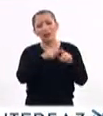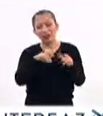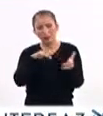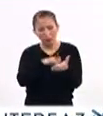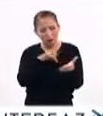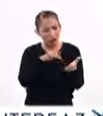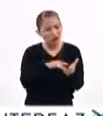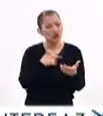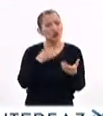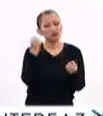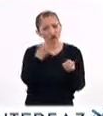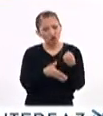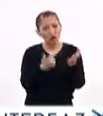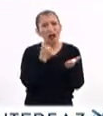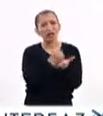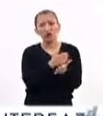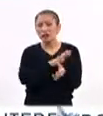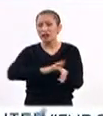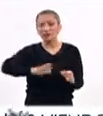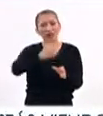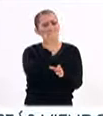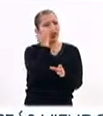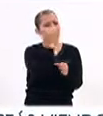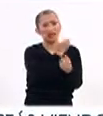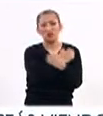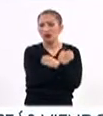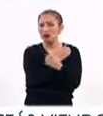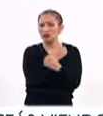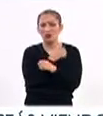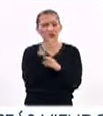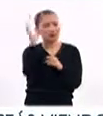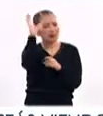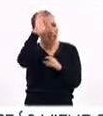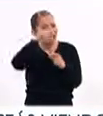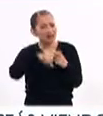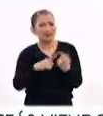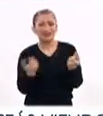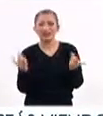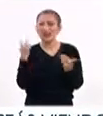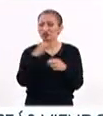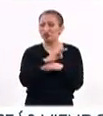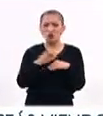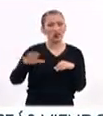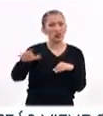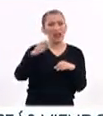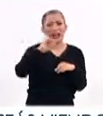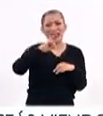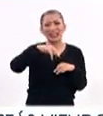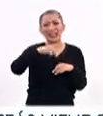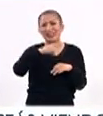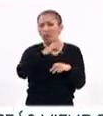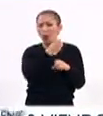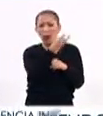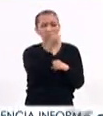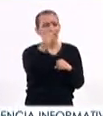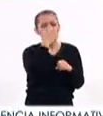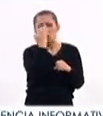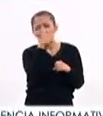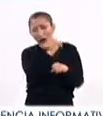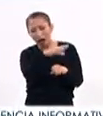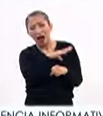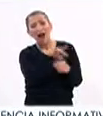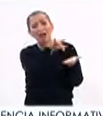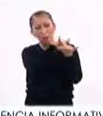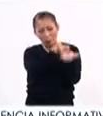apoyos en todos los campos, en educación, en ciencias, en ingenierías, en cualquier campo